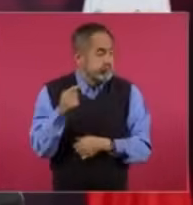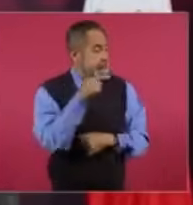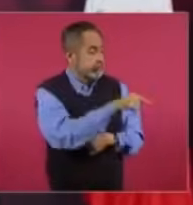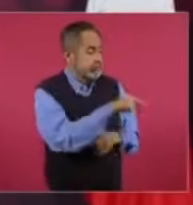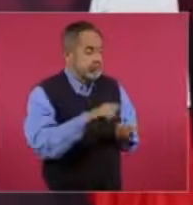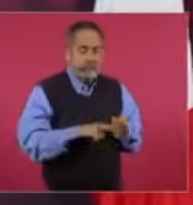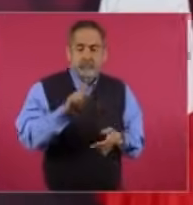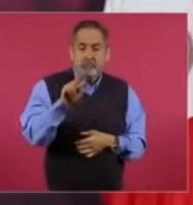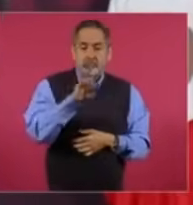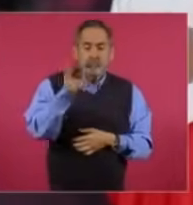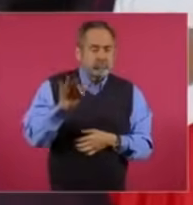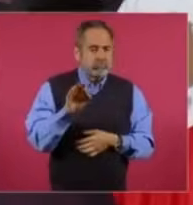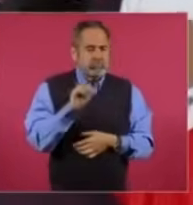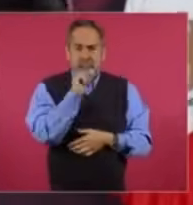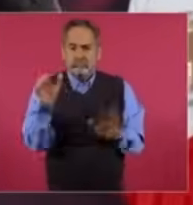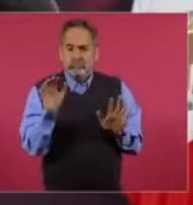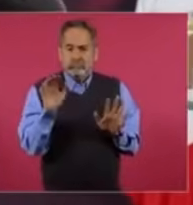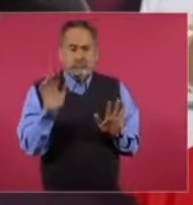Poder Judicial